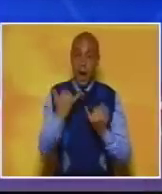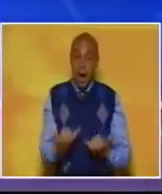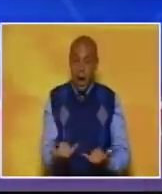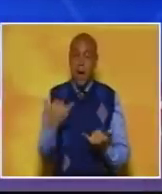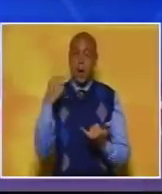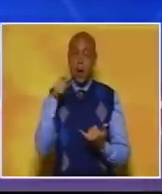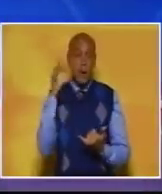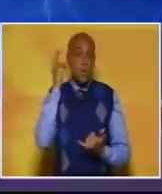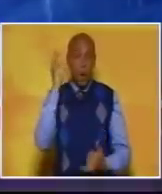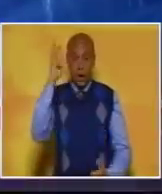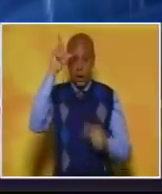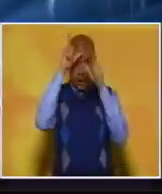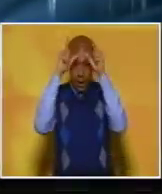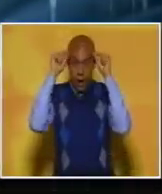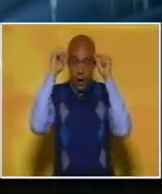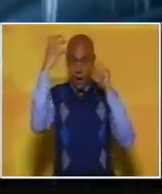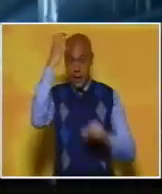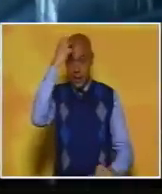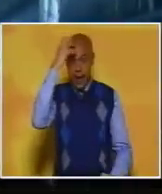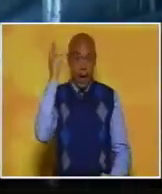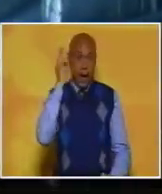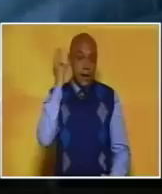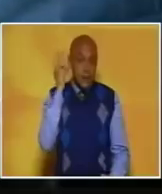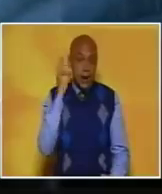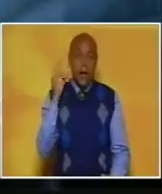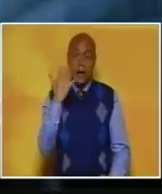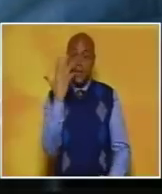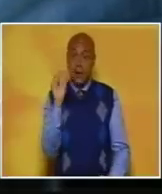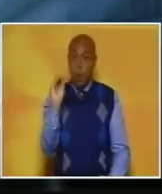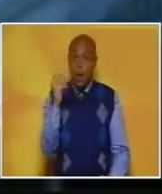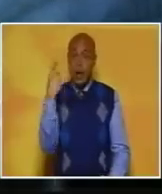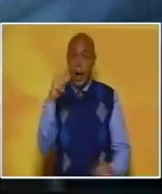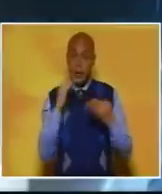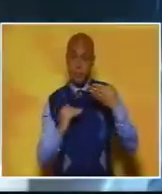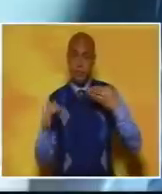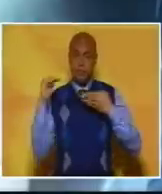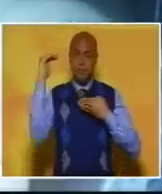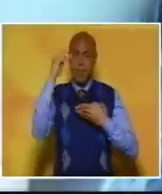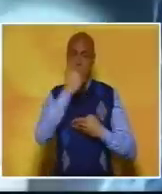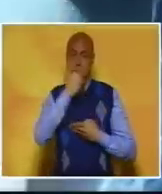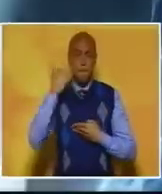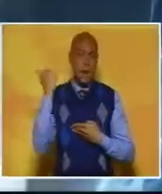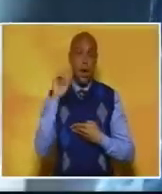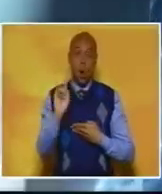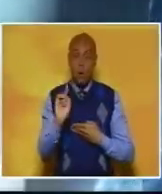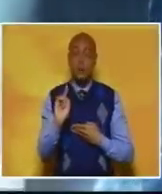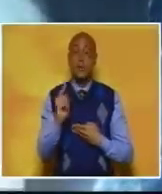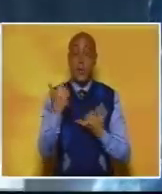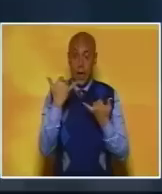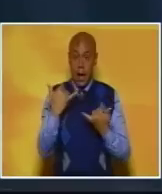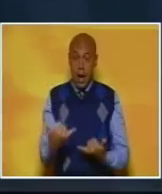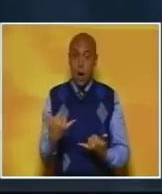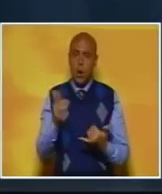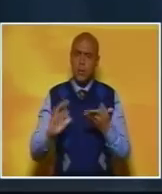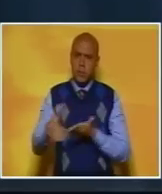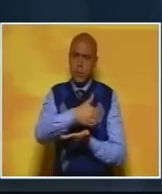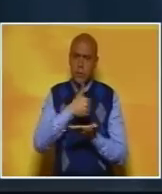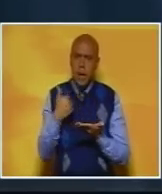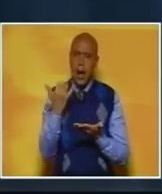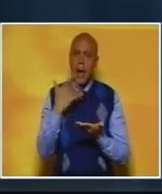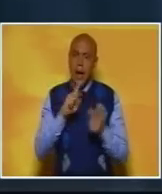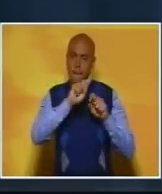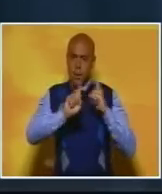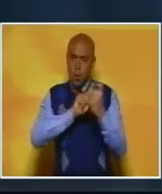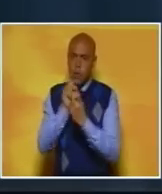del pop, luego de lograr que 50 de sus canciones lleguen al top de la lista Billboard Dance Club Song, que recopila mediante un sondeo